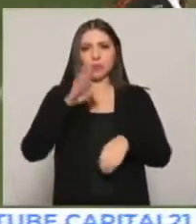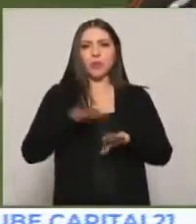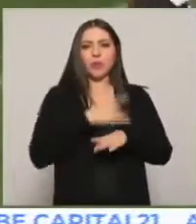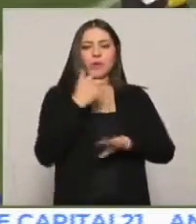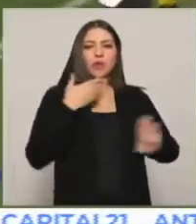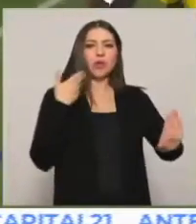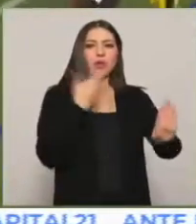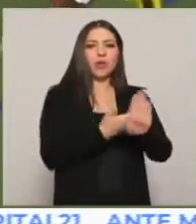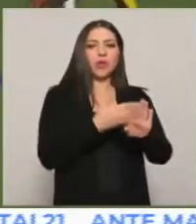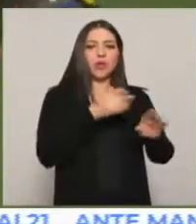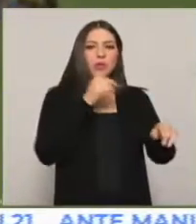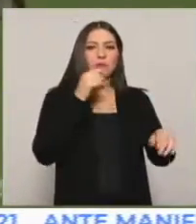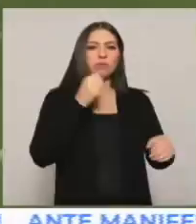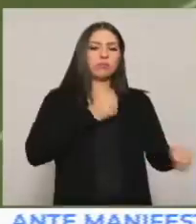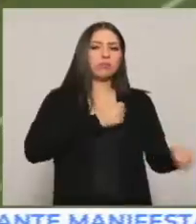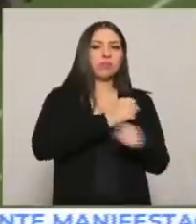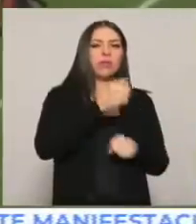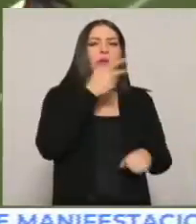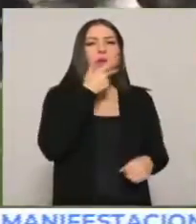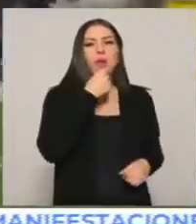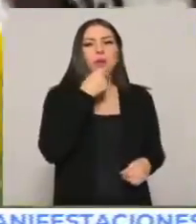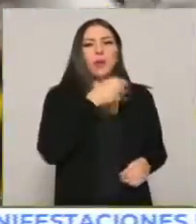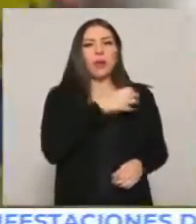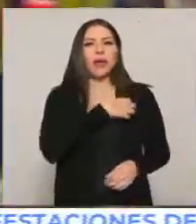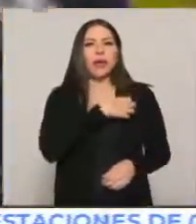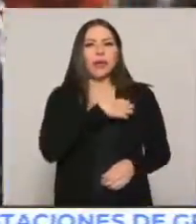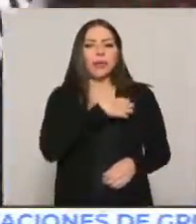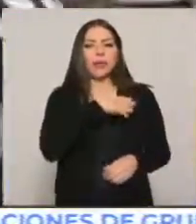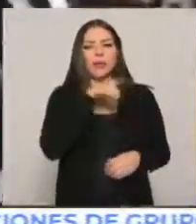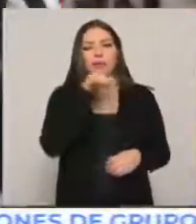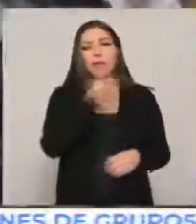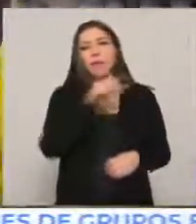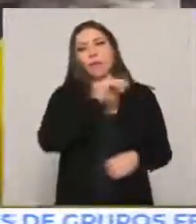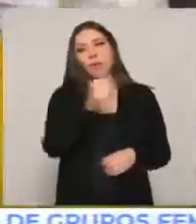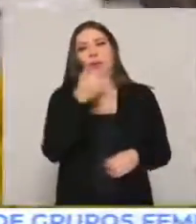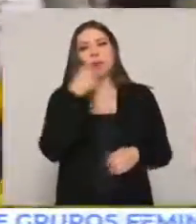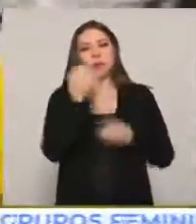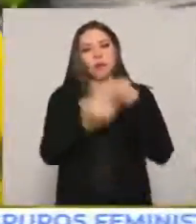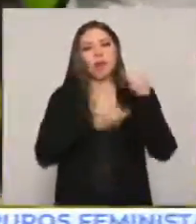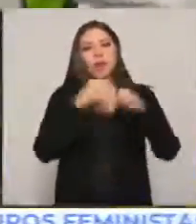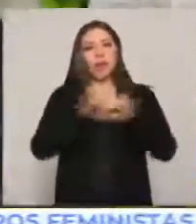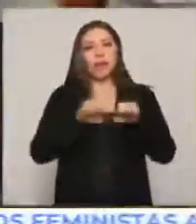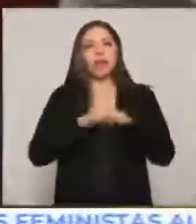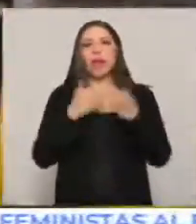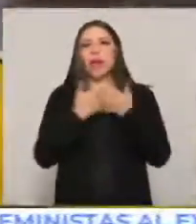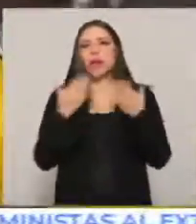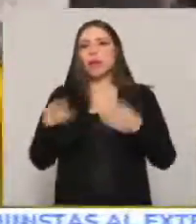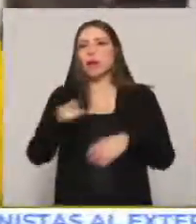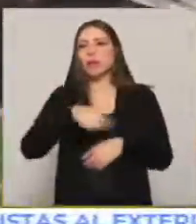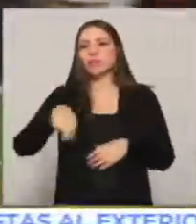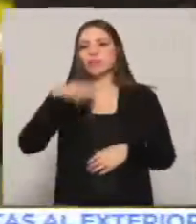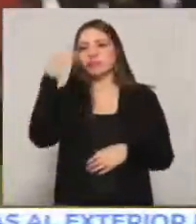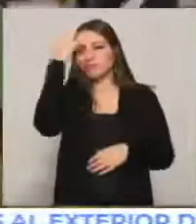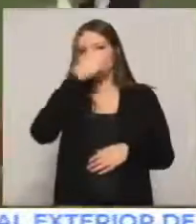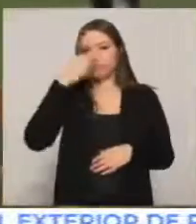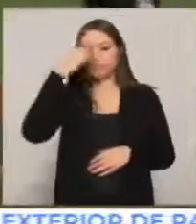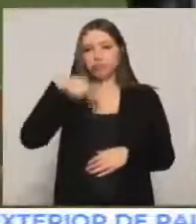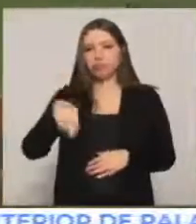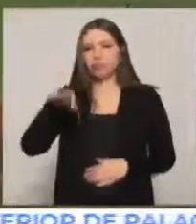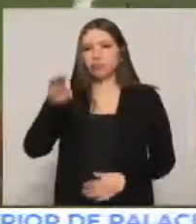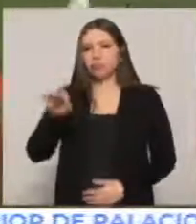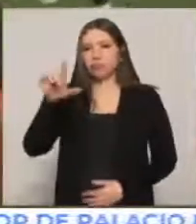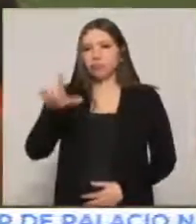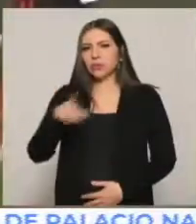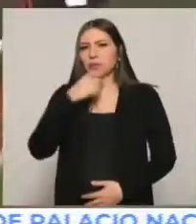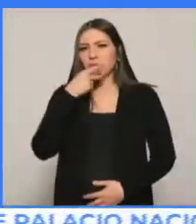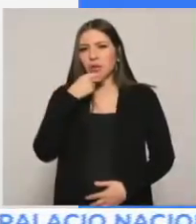Pittsburgh, Mason Rudolph. Tras una reunión con el comisionado Roger Goodell, la NFL determinó que Garrett podrá participar en la pretemporada